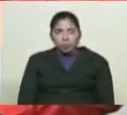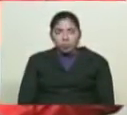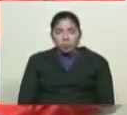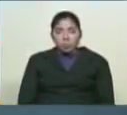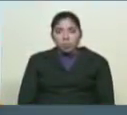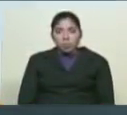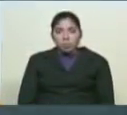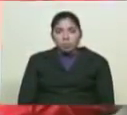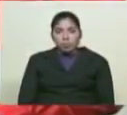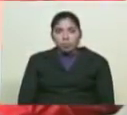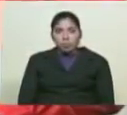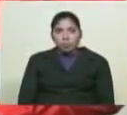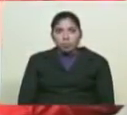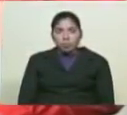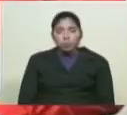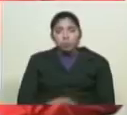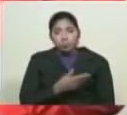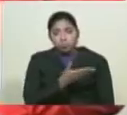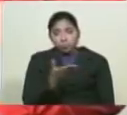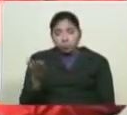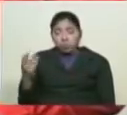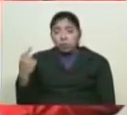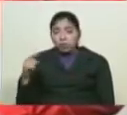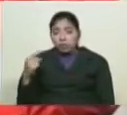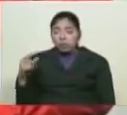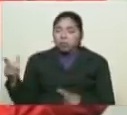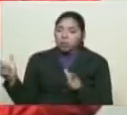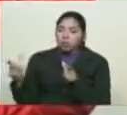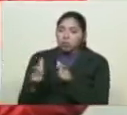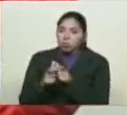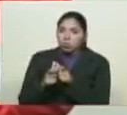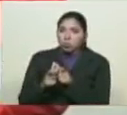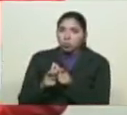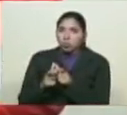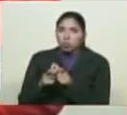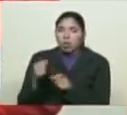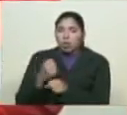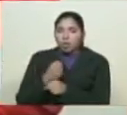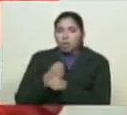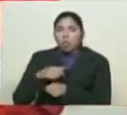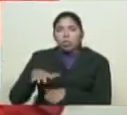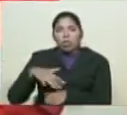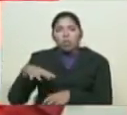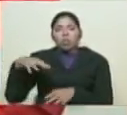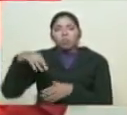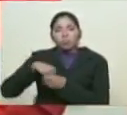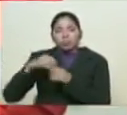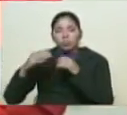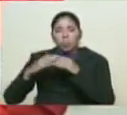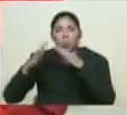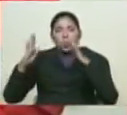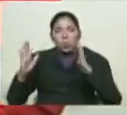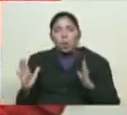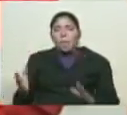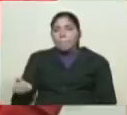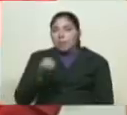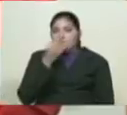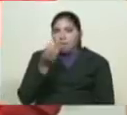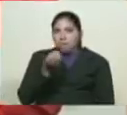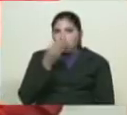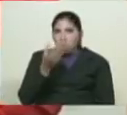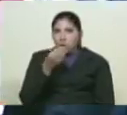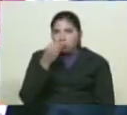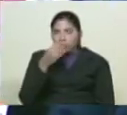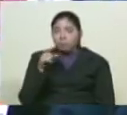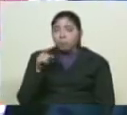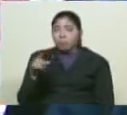duda una fructífera reunión de trabajo que se estará desarrollando desde el Palacio de Miraflores. Esta organización